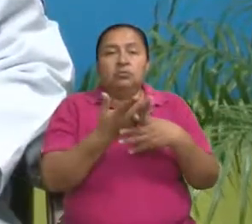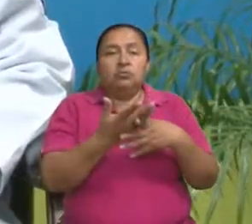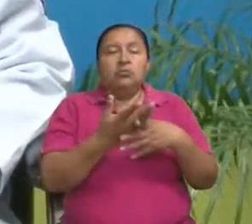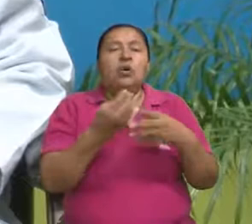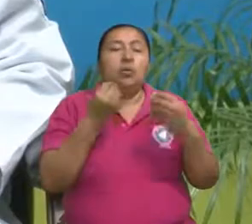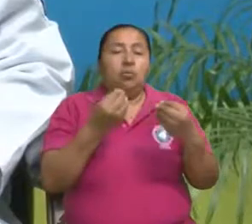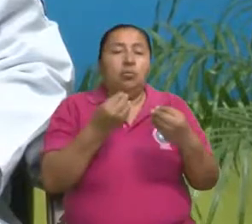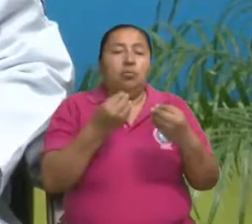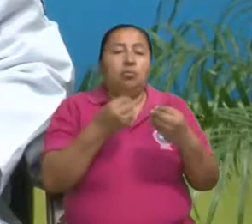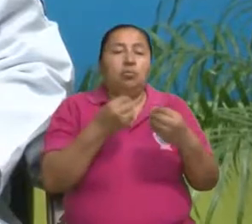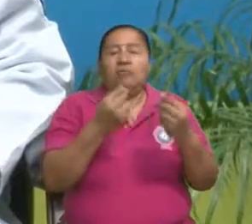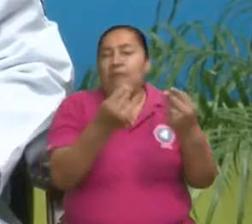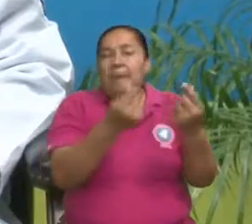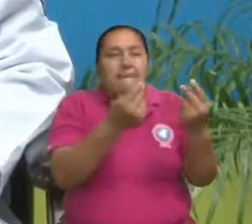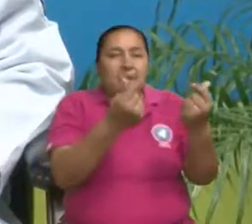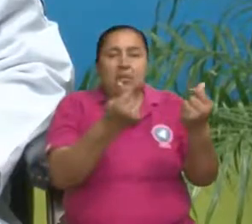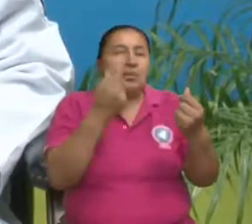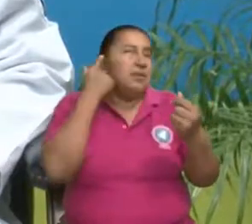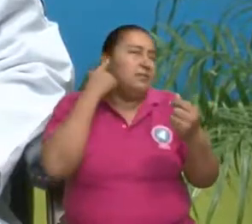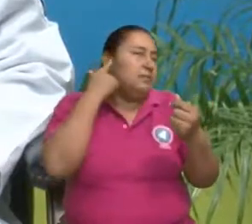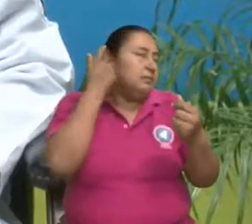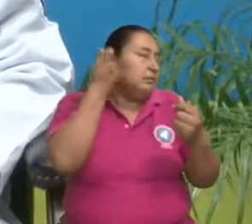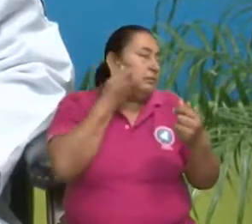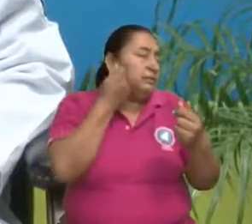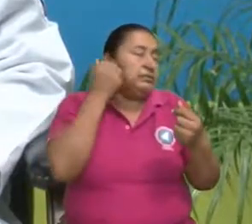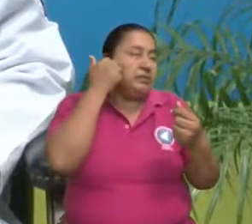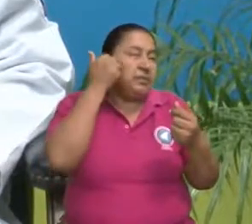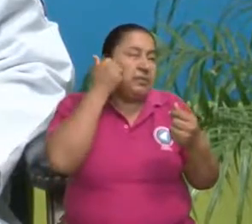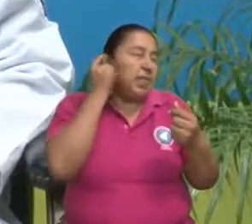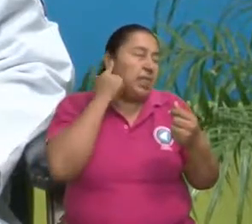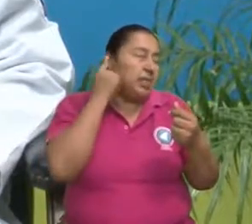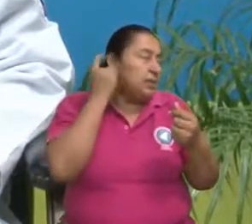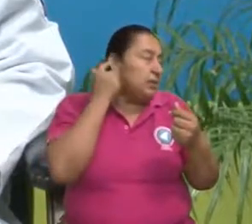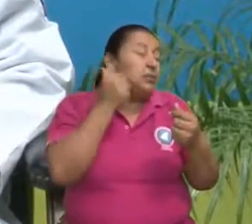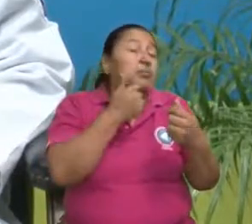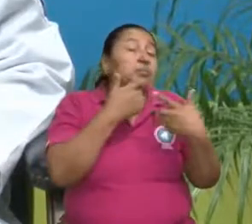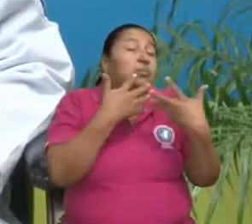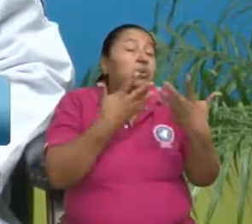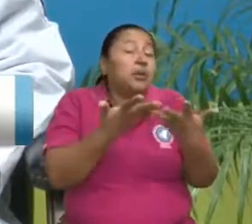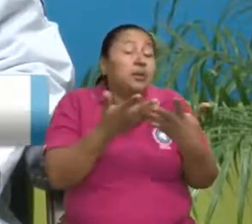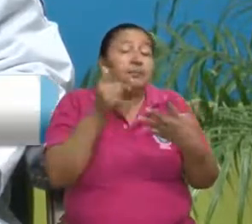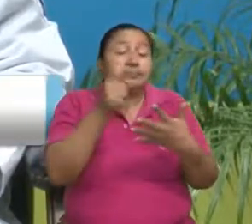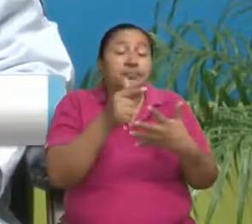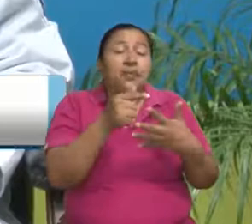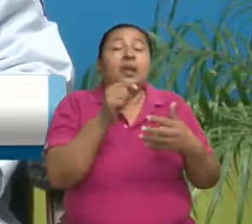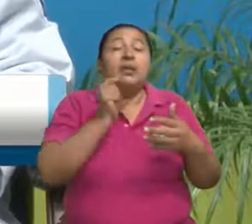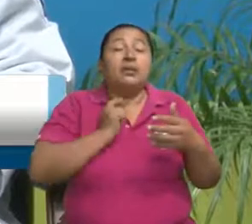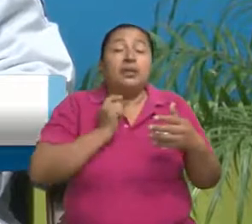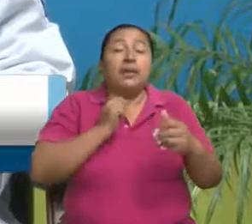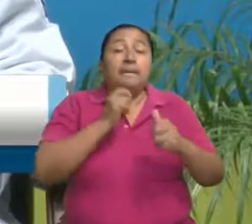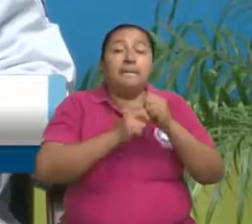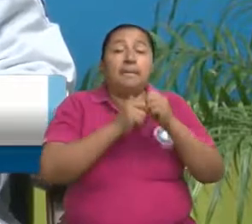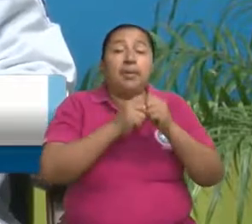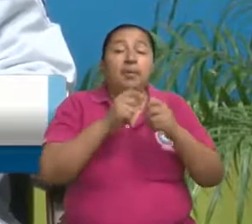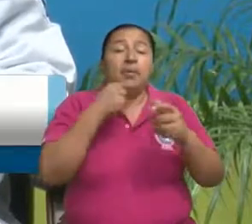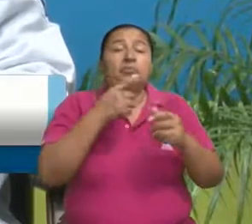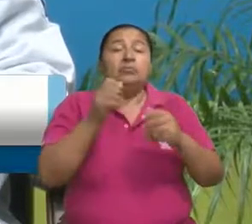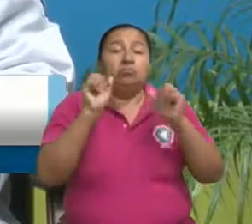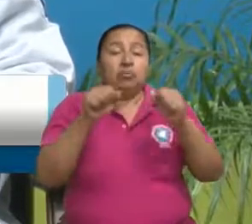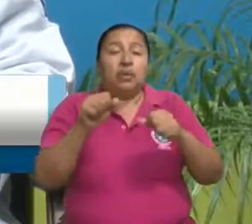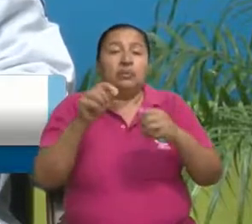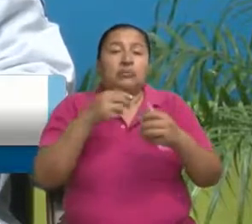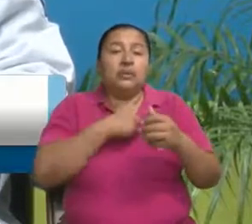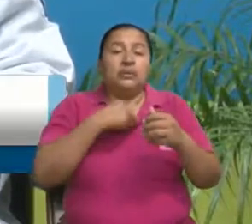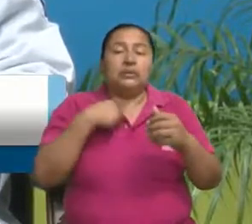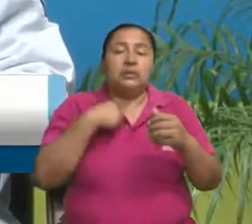muy lábil para las infecciones del oído, porque esto se produce por una transmisión